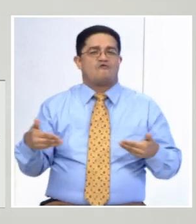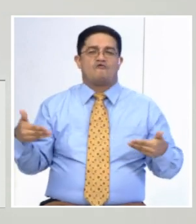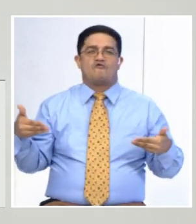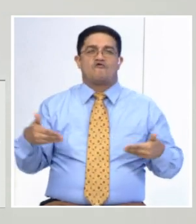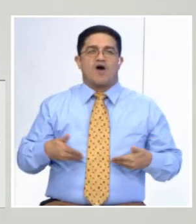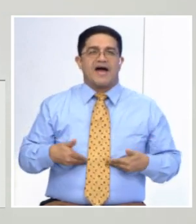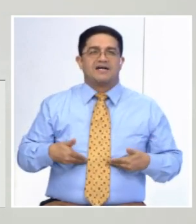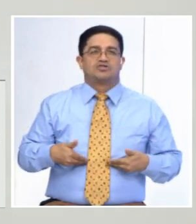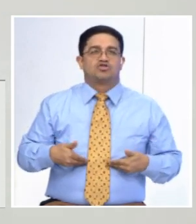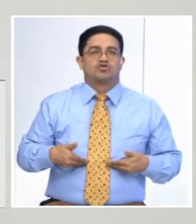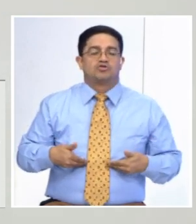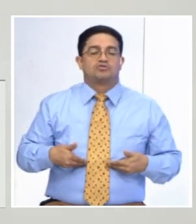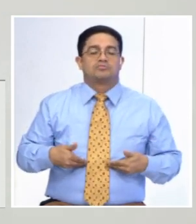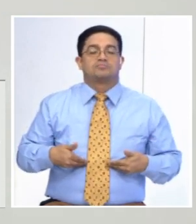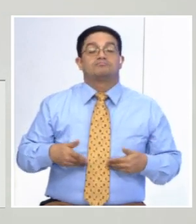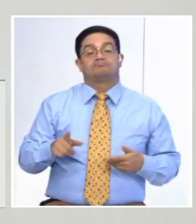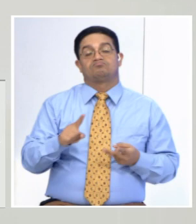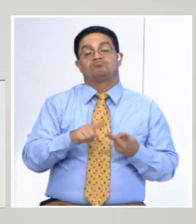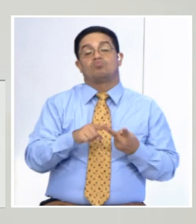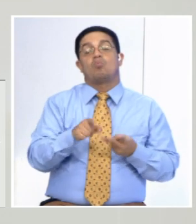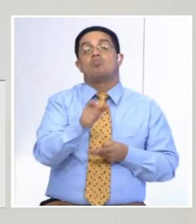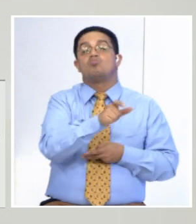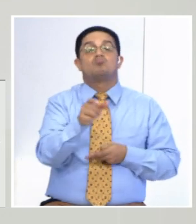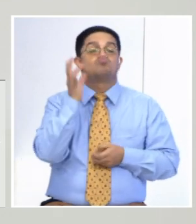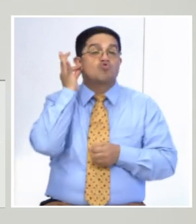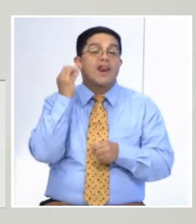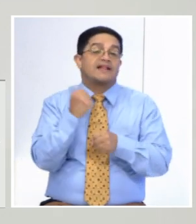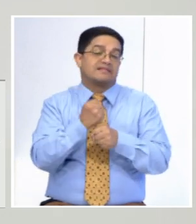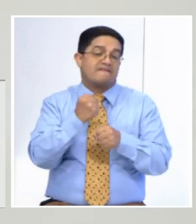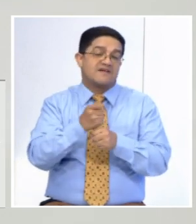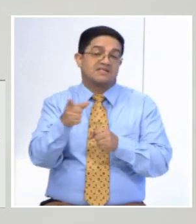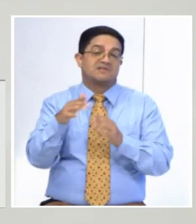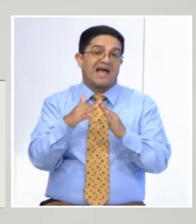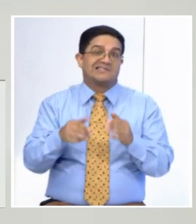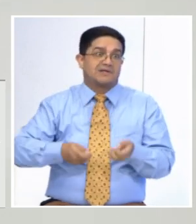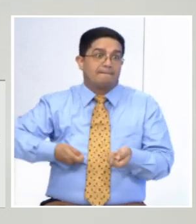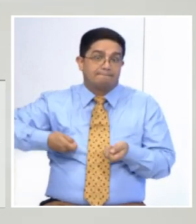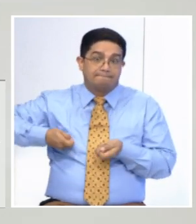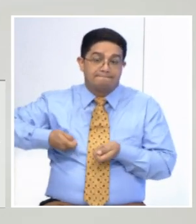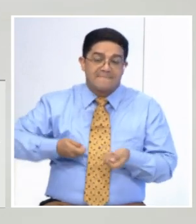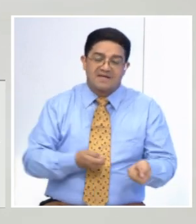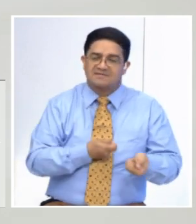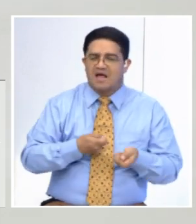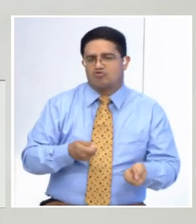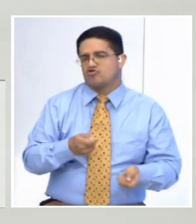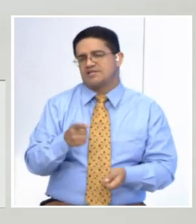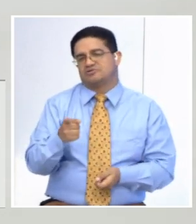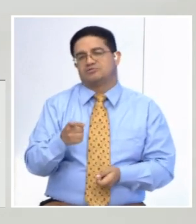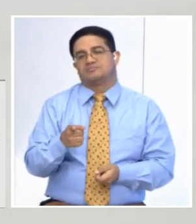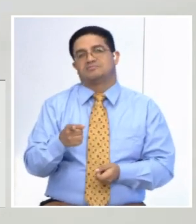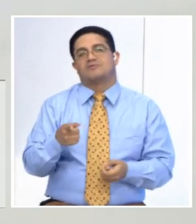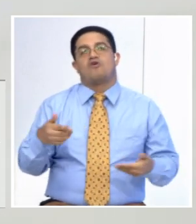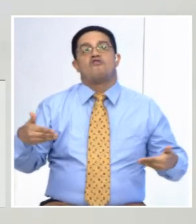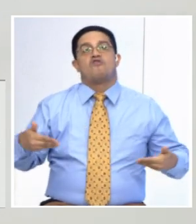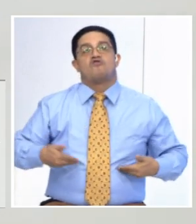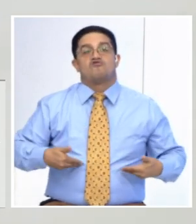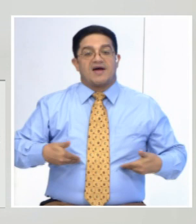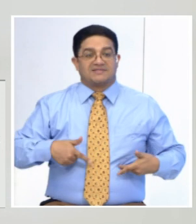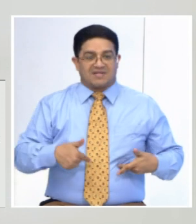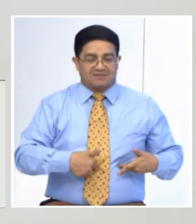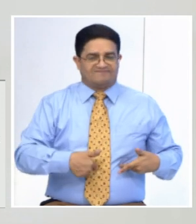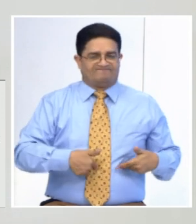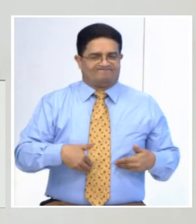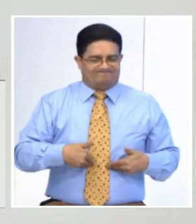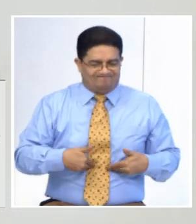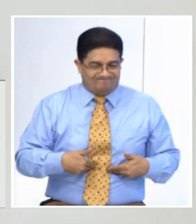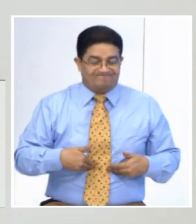físico, aquellas pacientes que son ama de casa, sí. El pasar coleto, toda la fuerza se realiza a nivel abdominal,